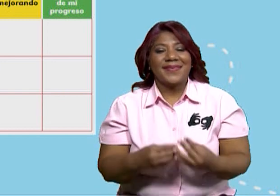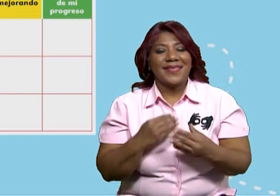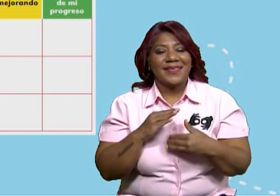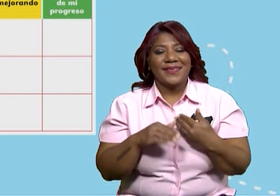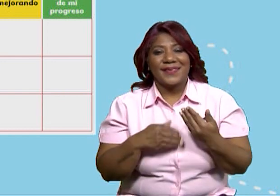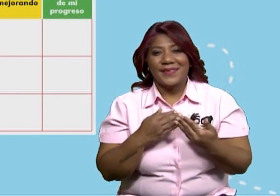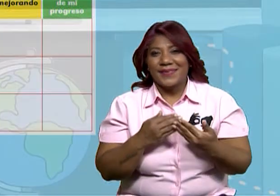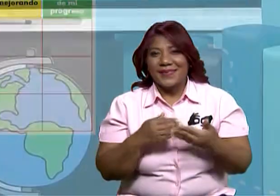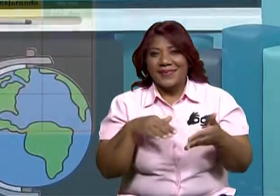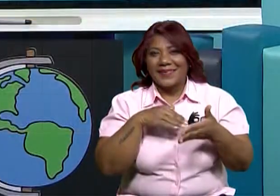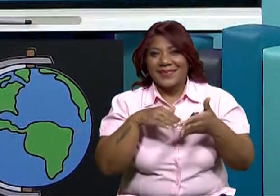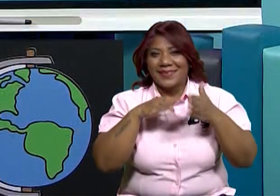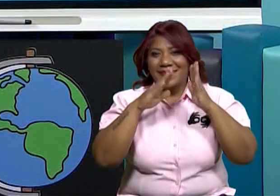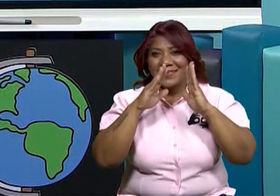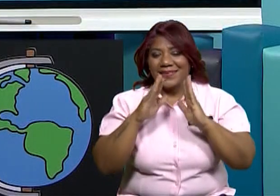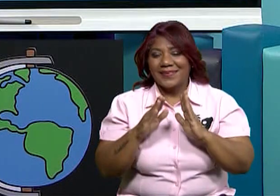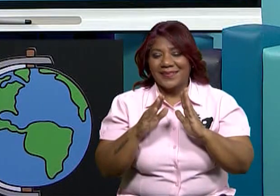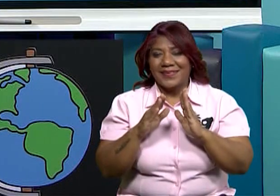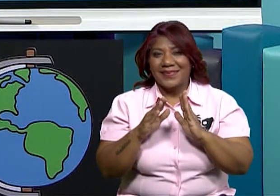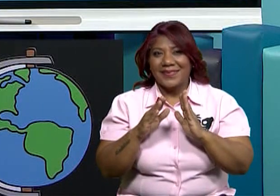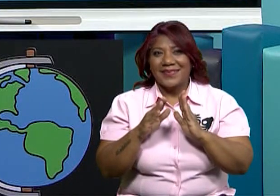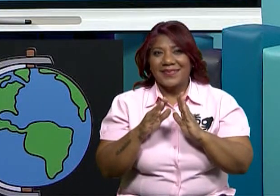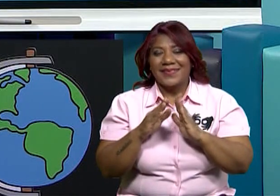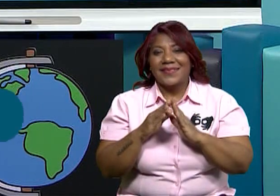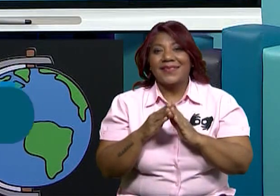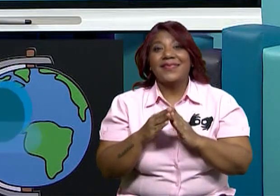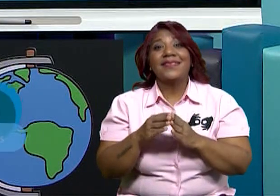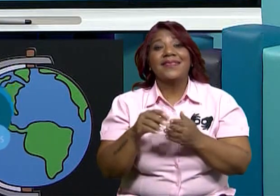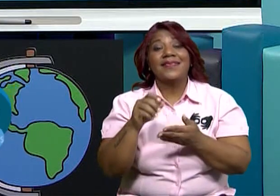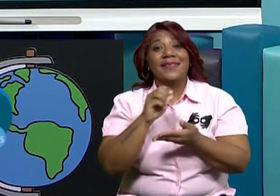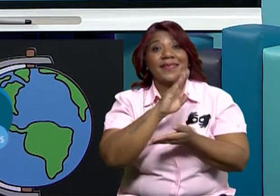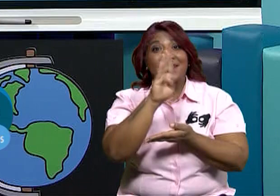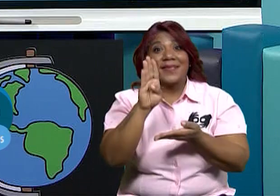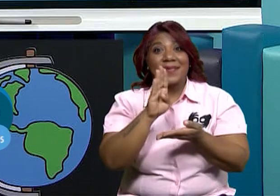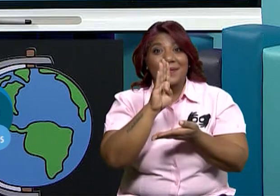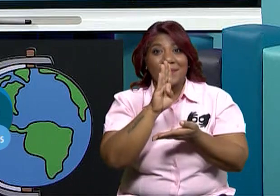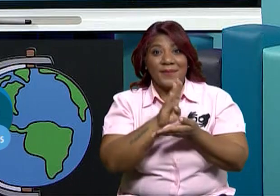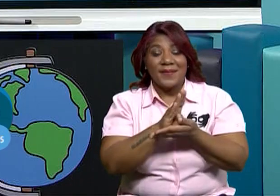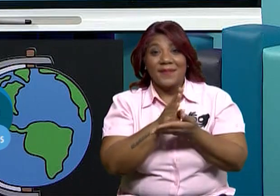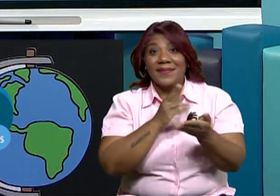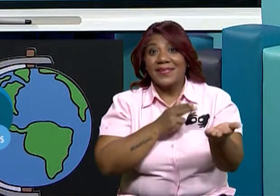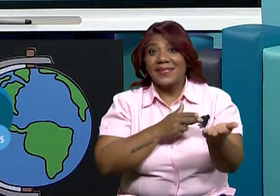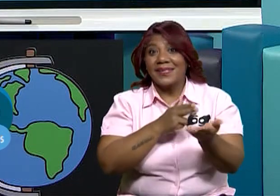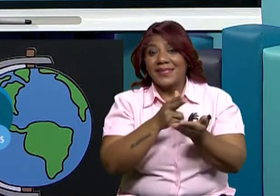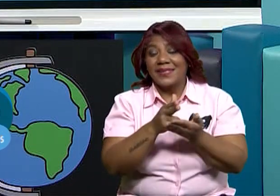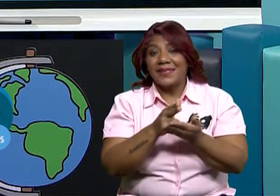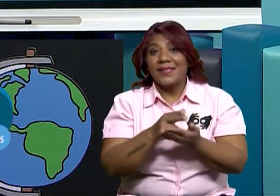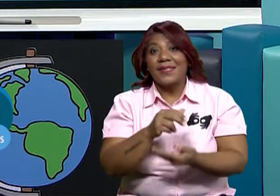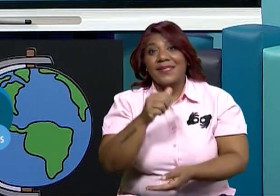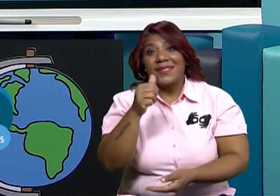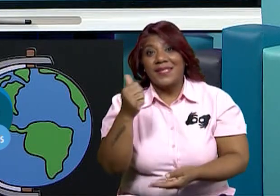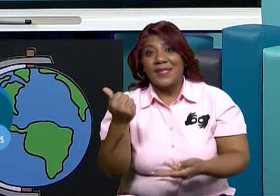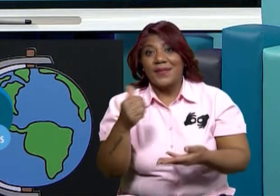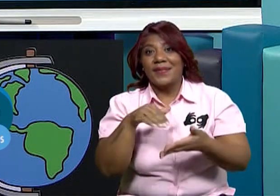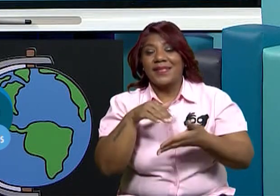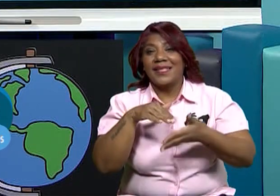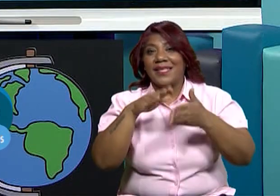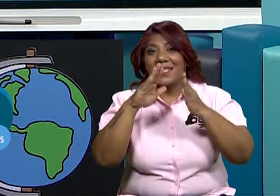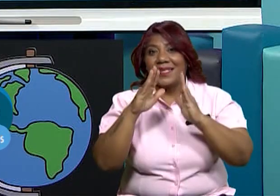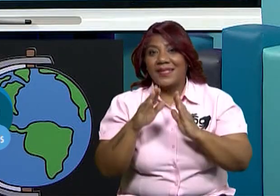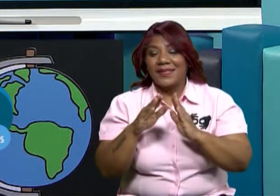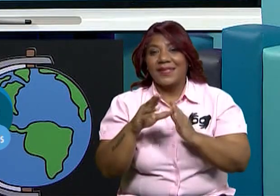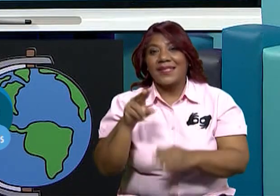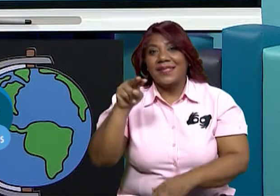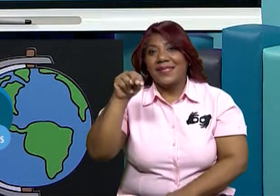a la estudiante Yuset Bouch hasta la escuela de Belén en la Concepción Bugaba y a la estudiante Ginel Rodríguez de la escuela